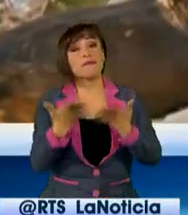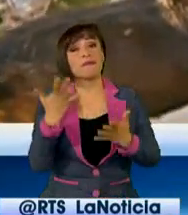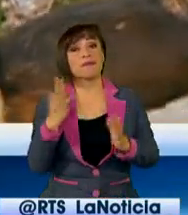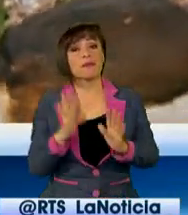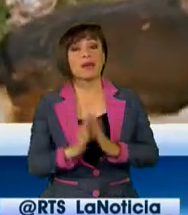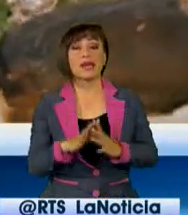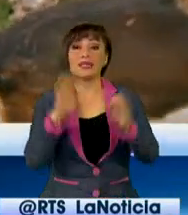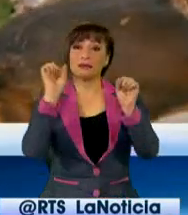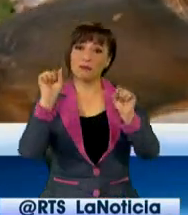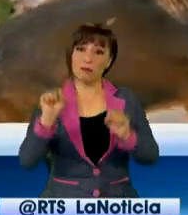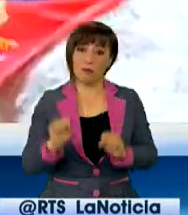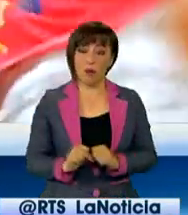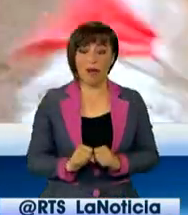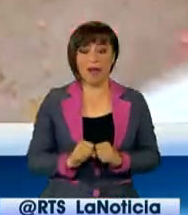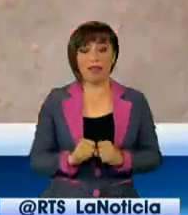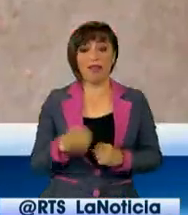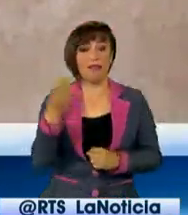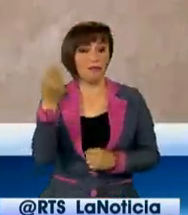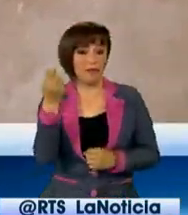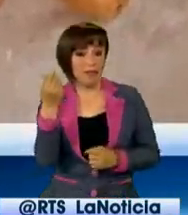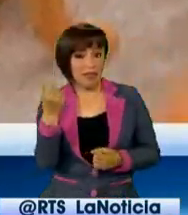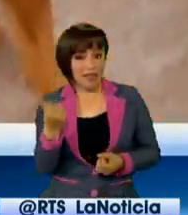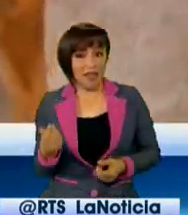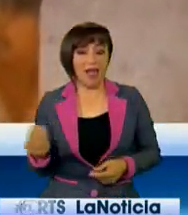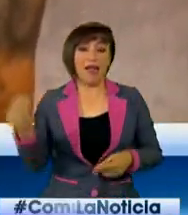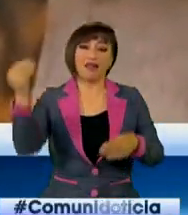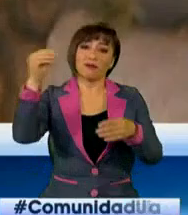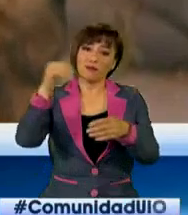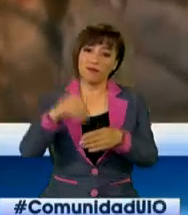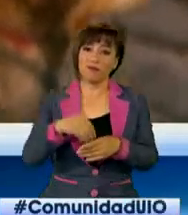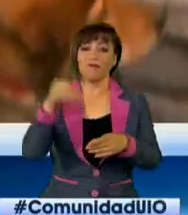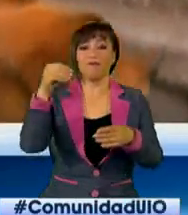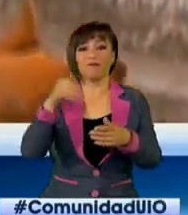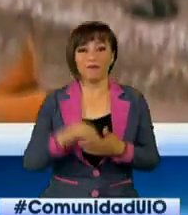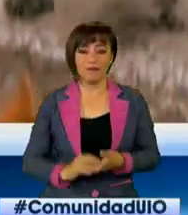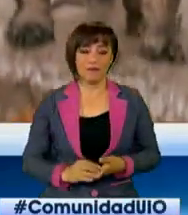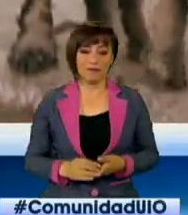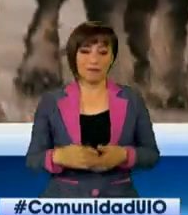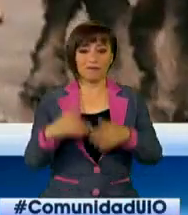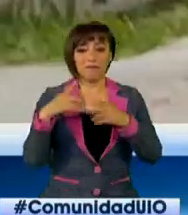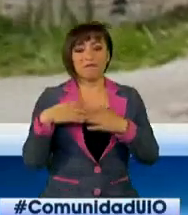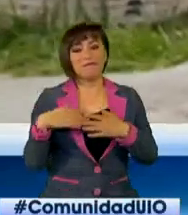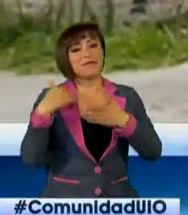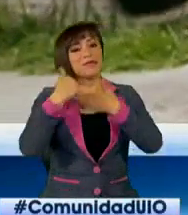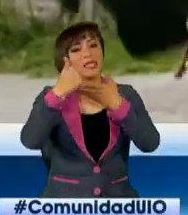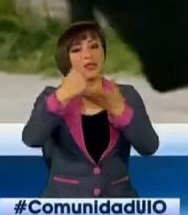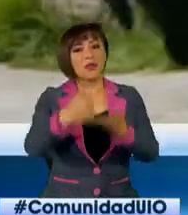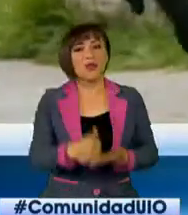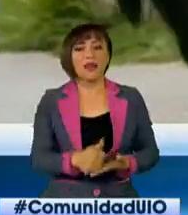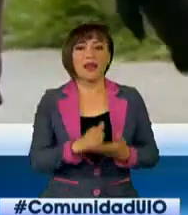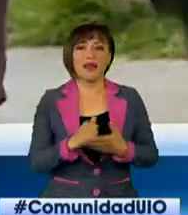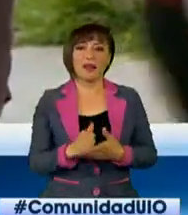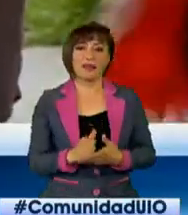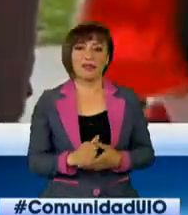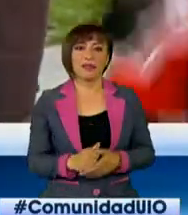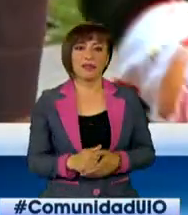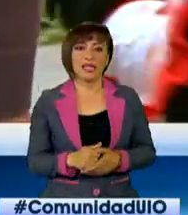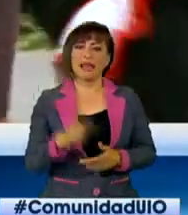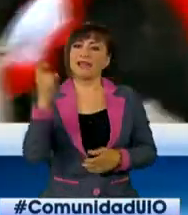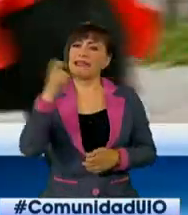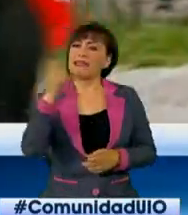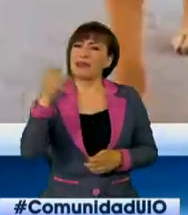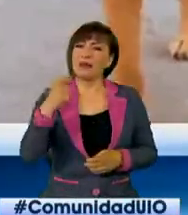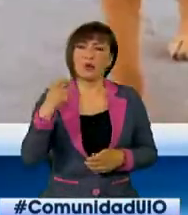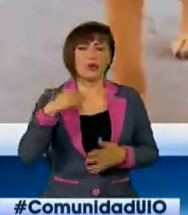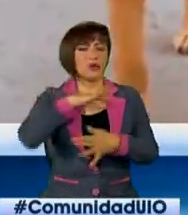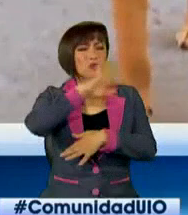vez apadrinándoles, tal vez velar por ellos. Nosotros aquí necesitamos absolutamente de